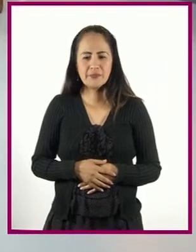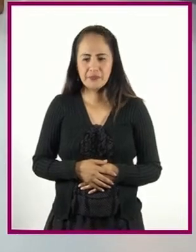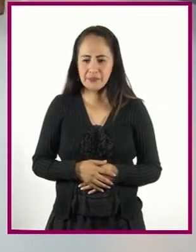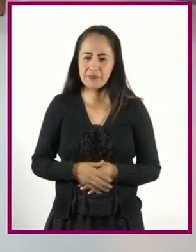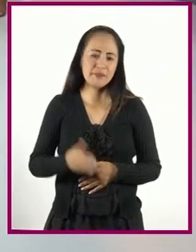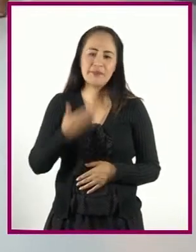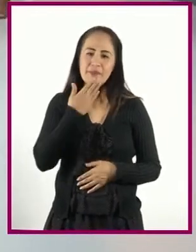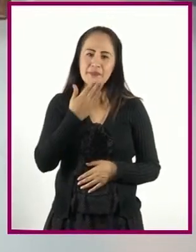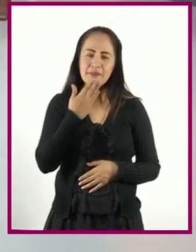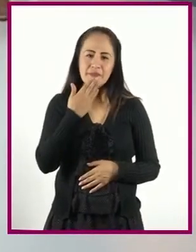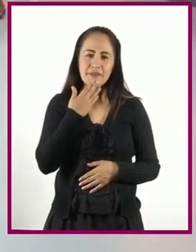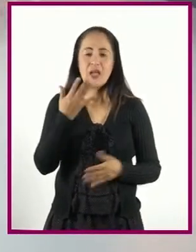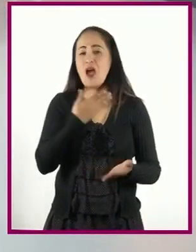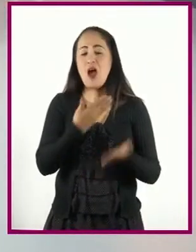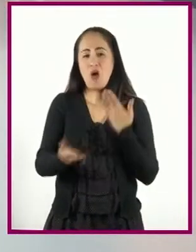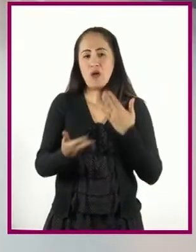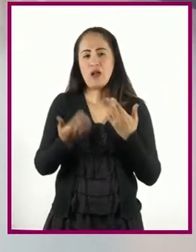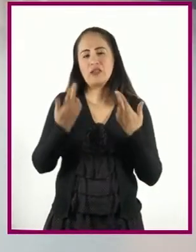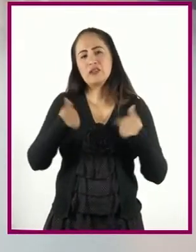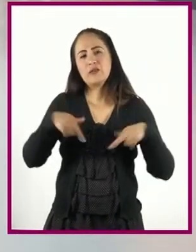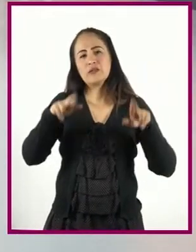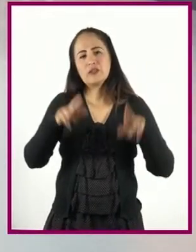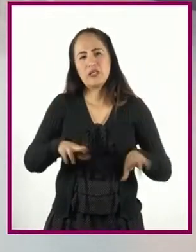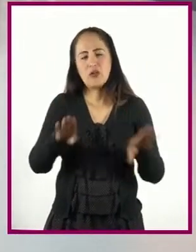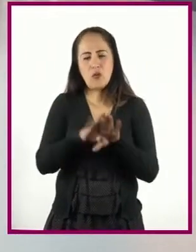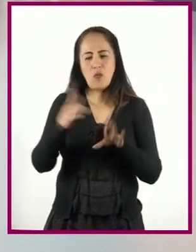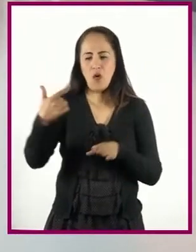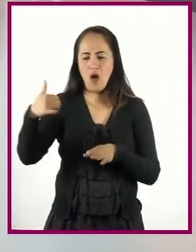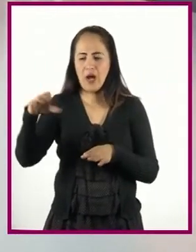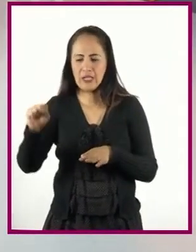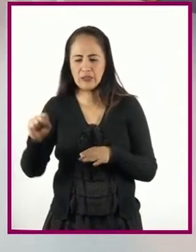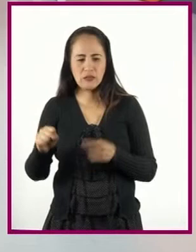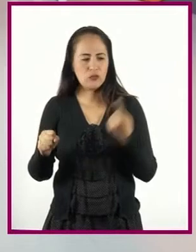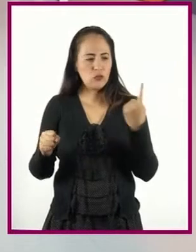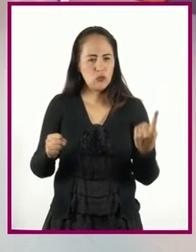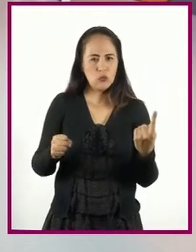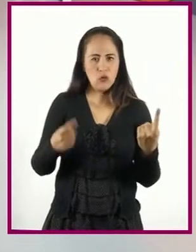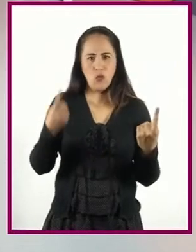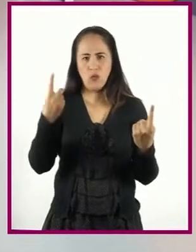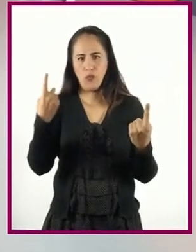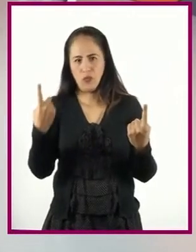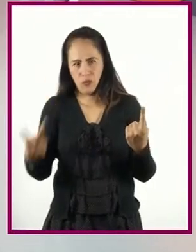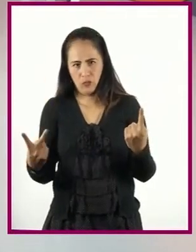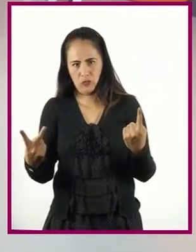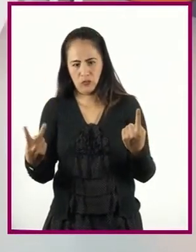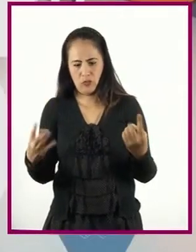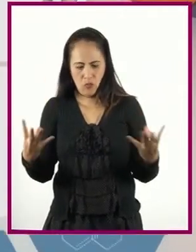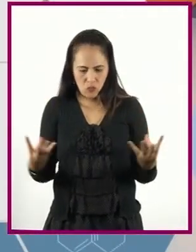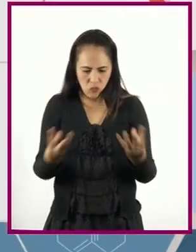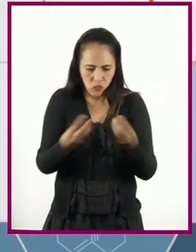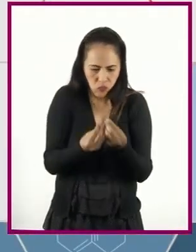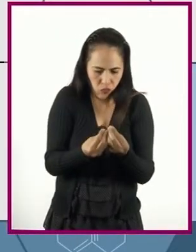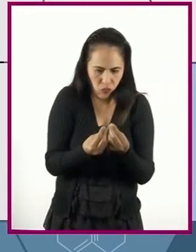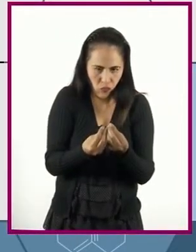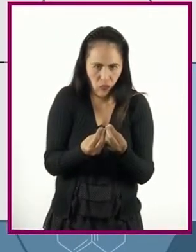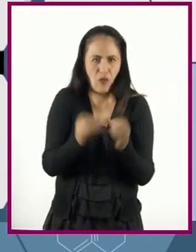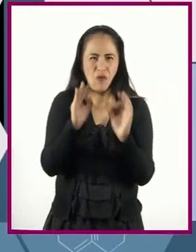Muy bien, ahora representaremos una mezcla de 2 gases mediante una simulación del modelo corpuscular.